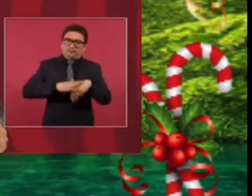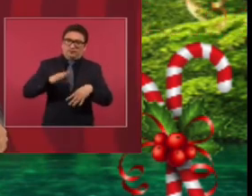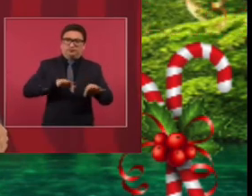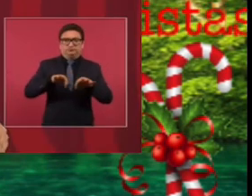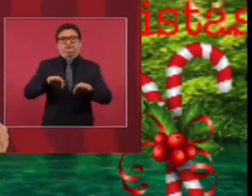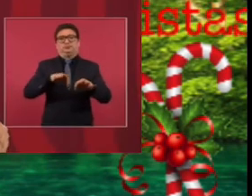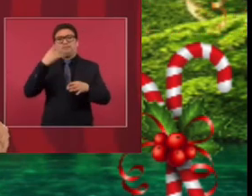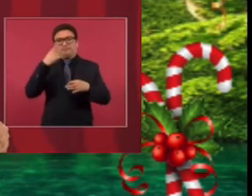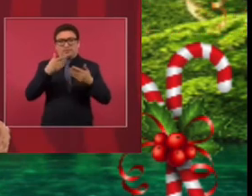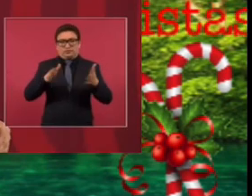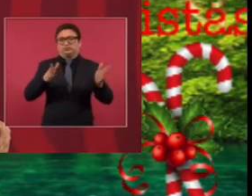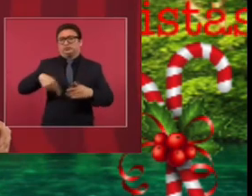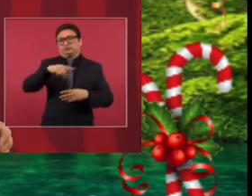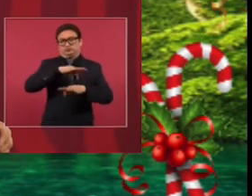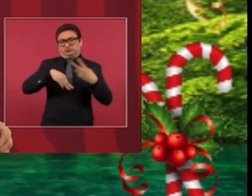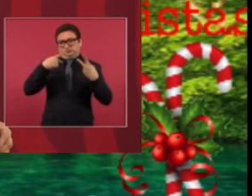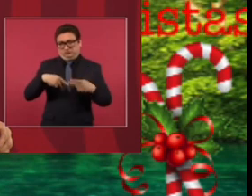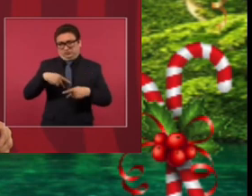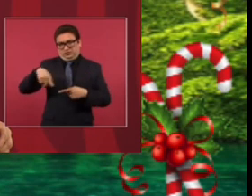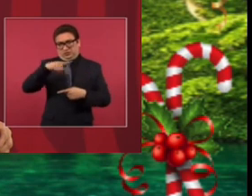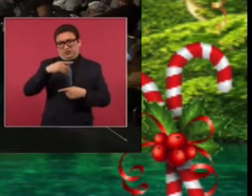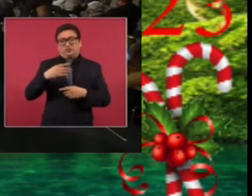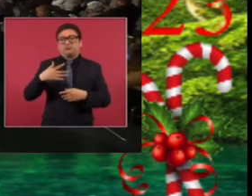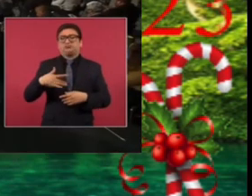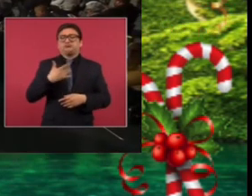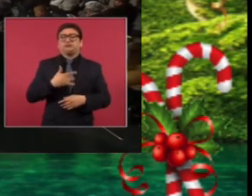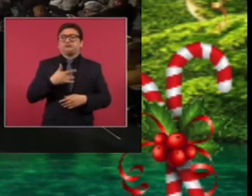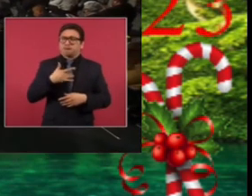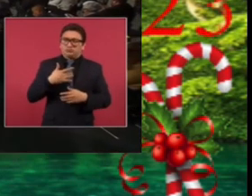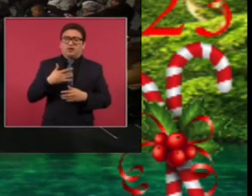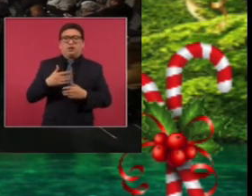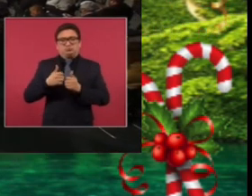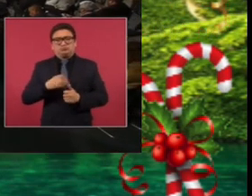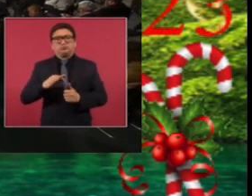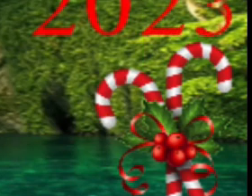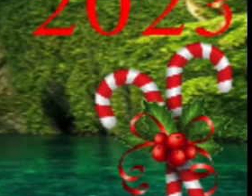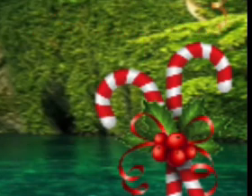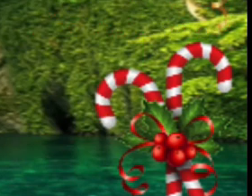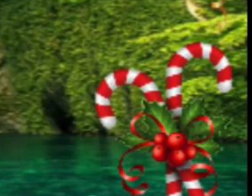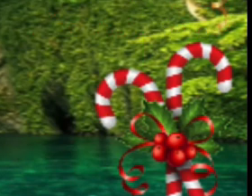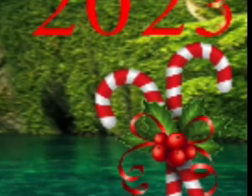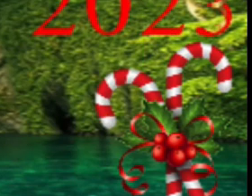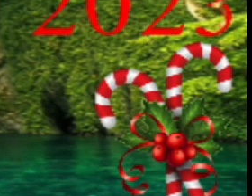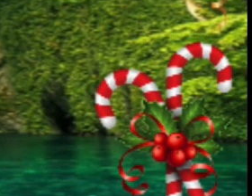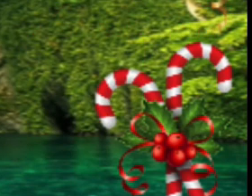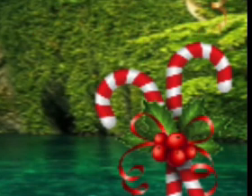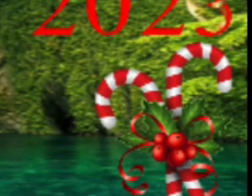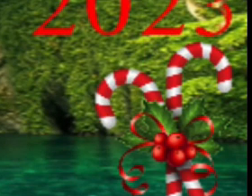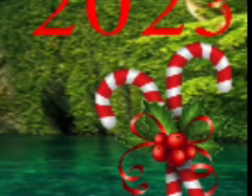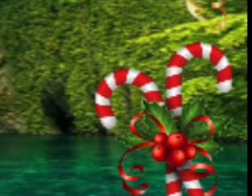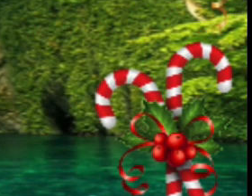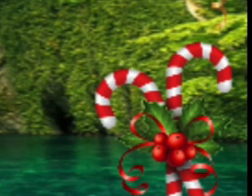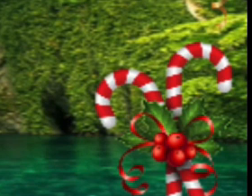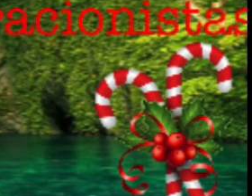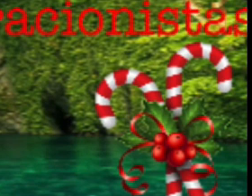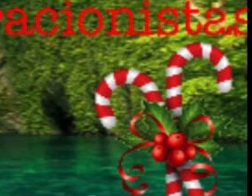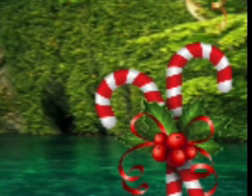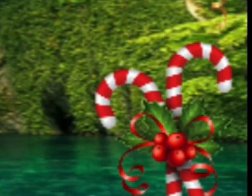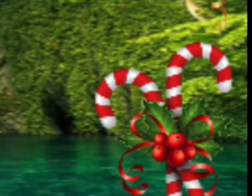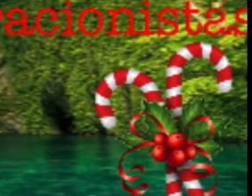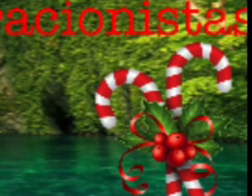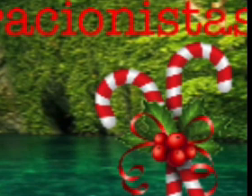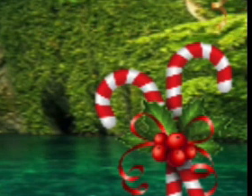en regalar dádivas. Y este güey insiste, insiste, insiste. Con su Sembrando Vida y Jóvenes Construyendo el Futuro, con esos